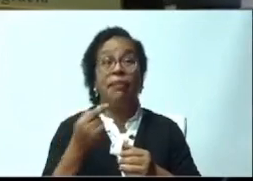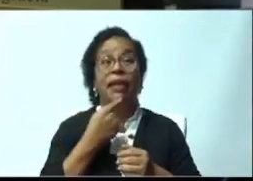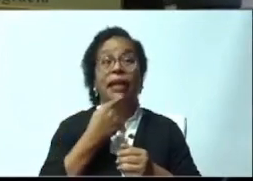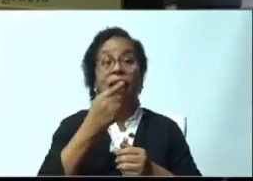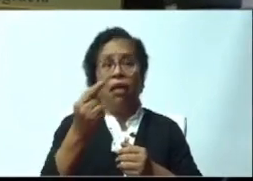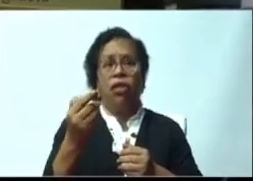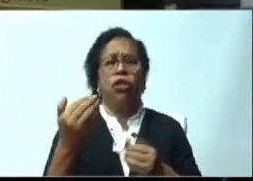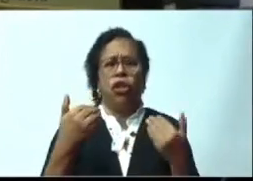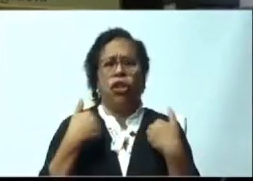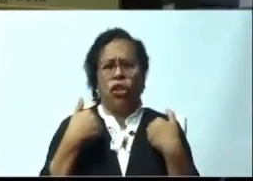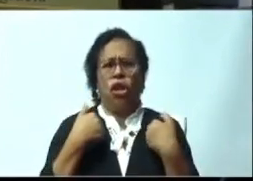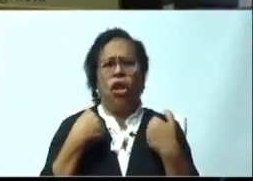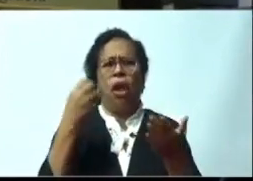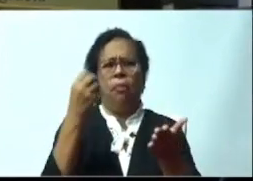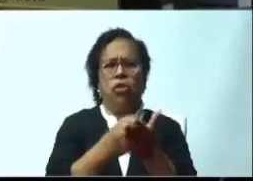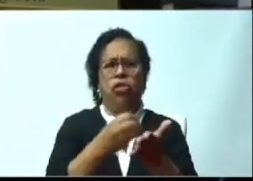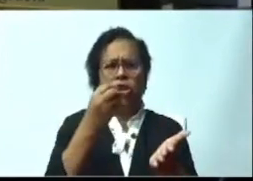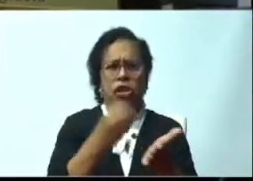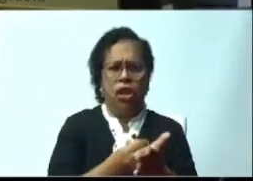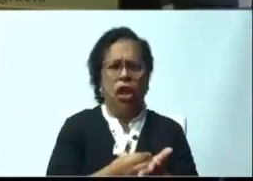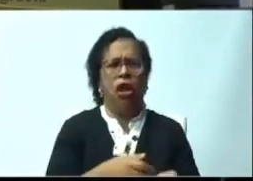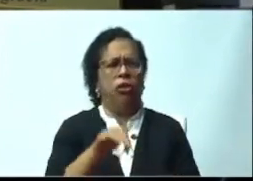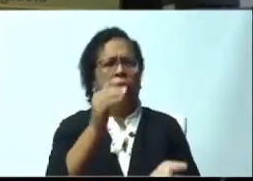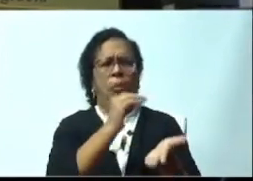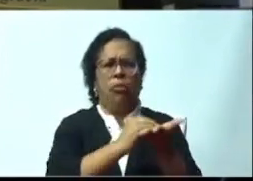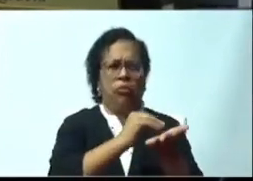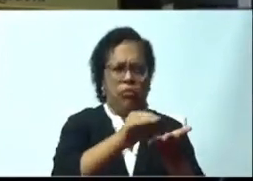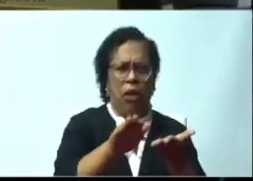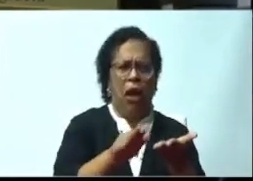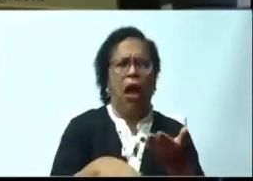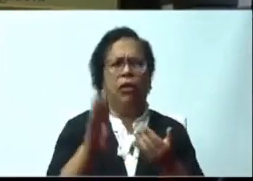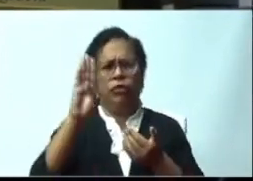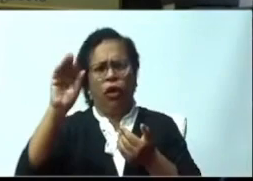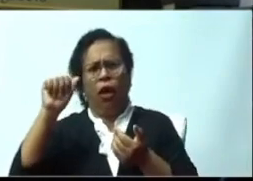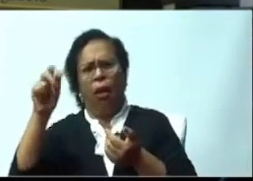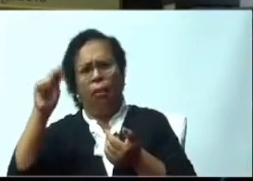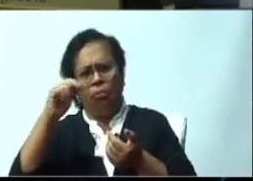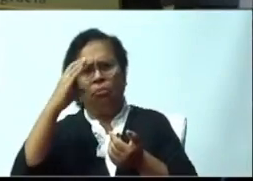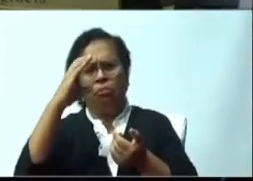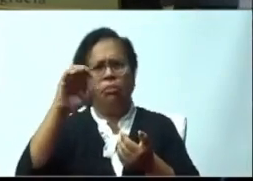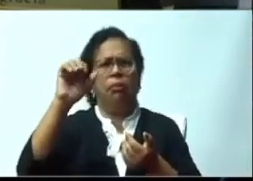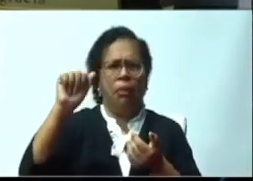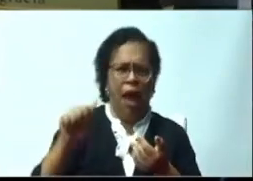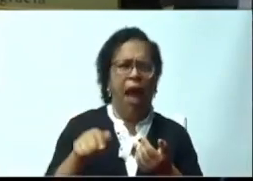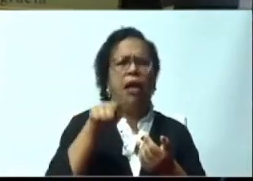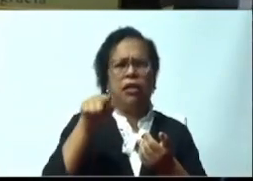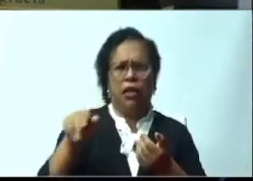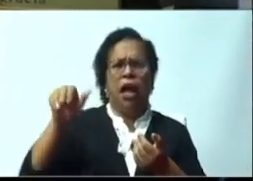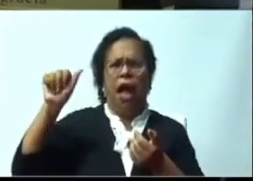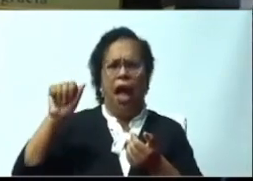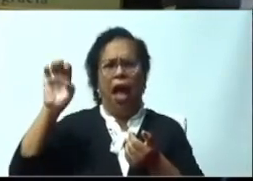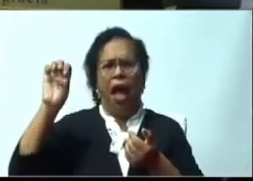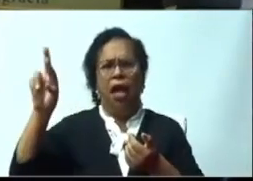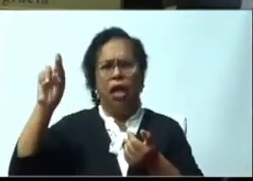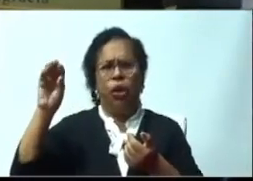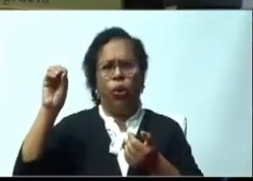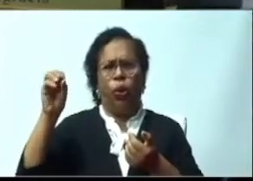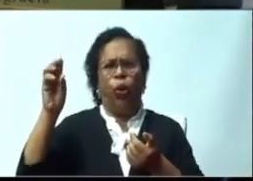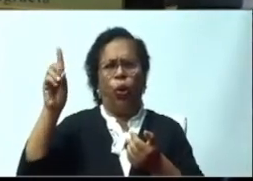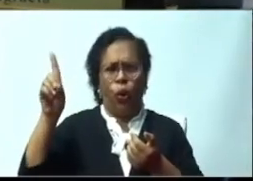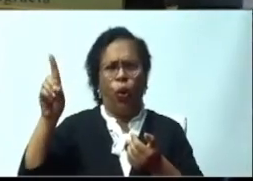préstamos, cogiendo amnistías fiscales, cogiéndole a la banca, cogiéndole a Aerodón, que es parte de los ingresos de